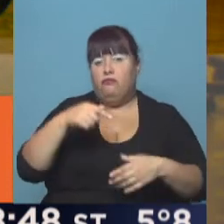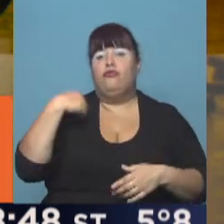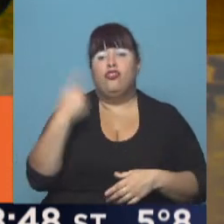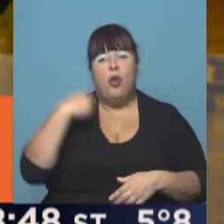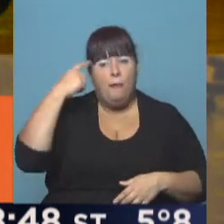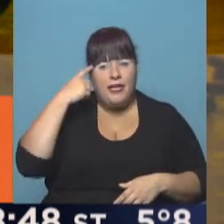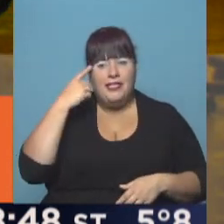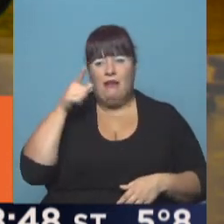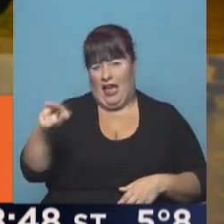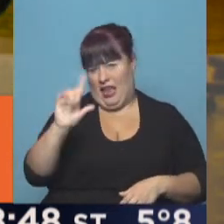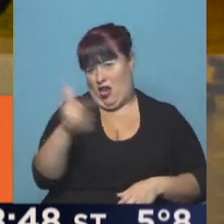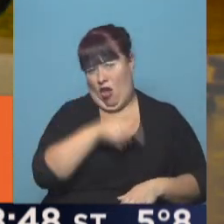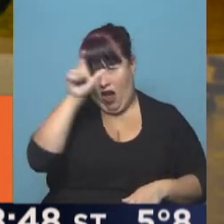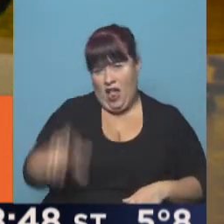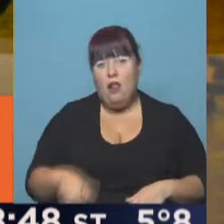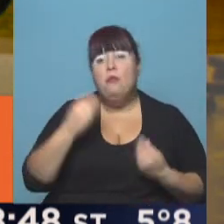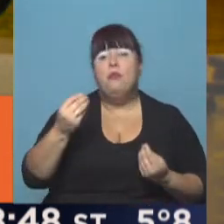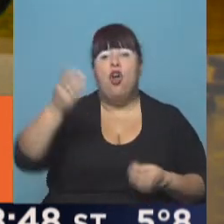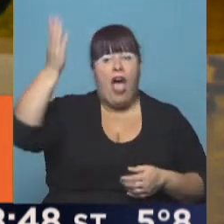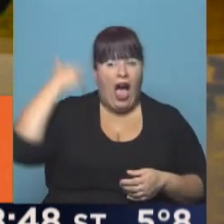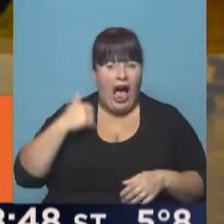creemos que el patético es él, porque cuando hubo